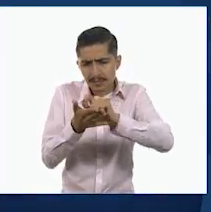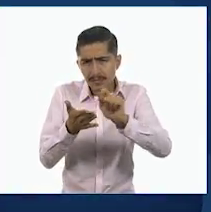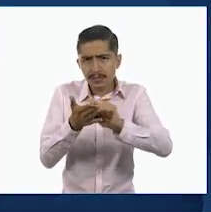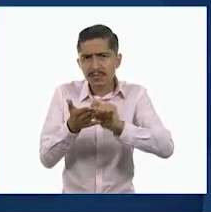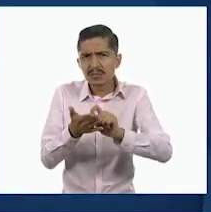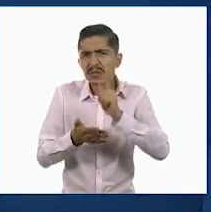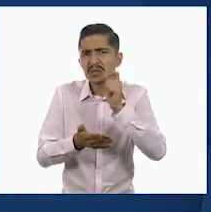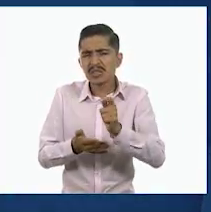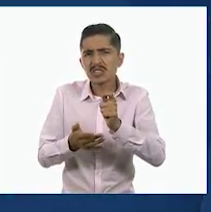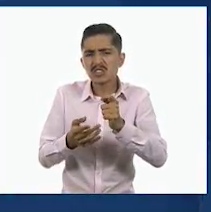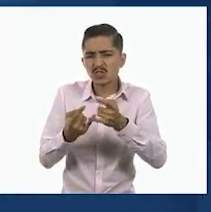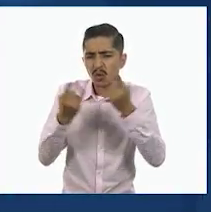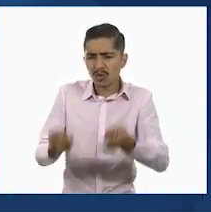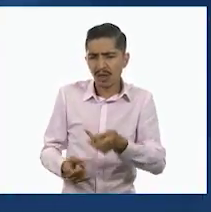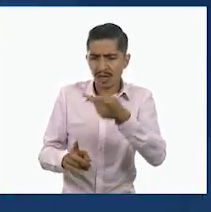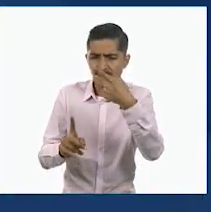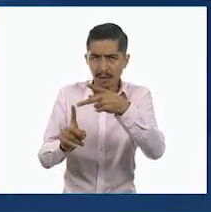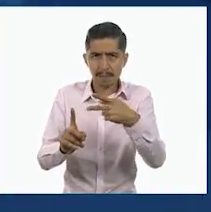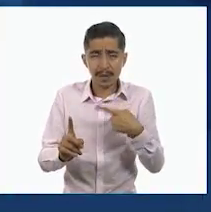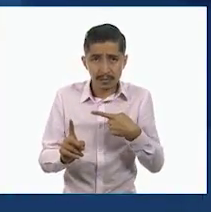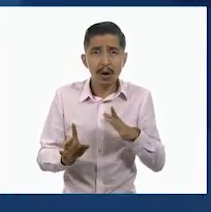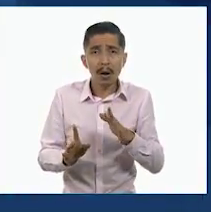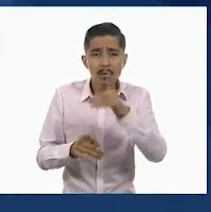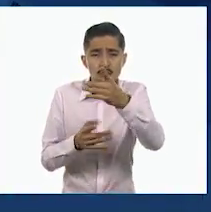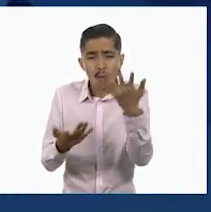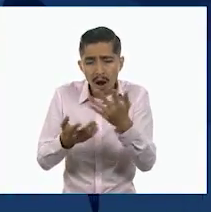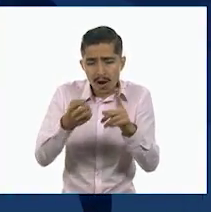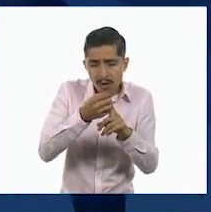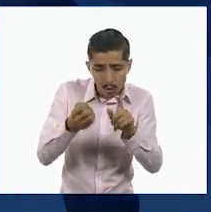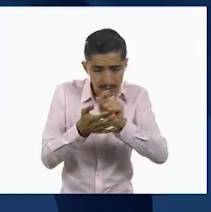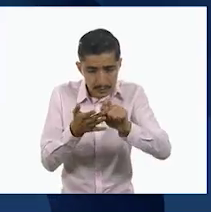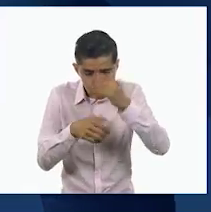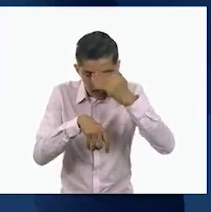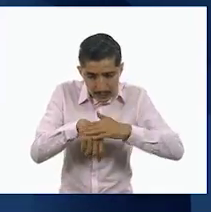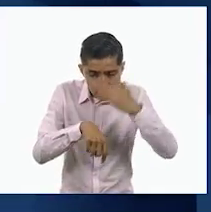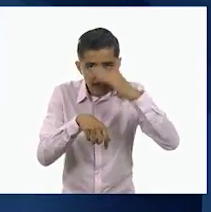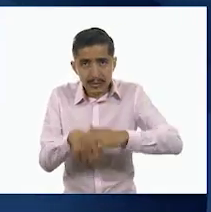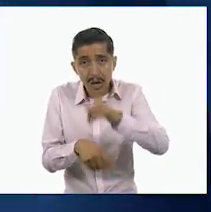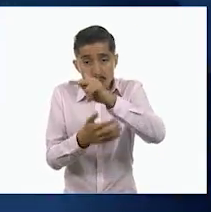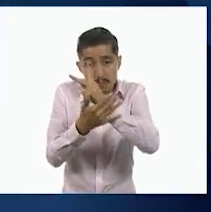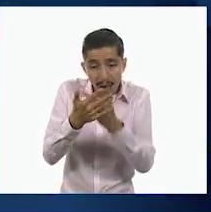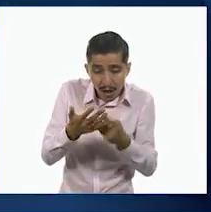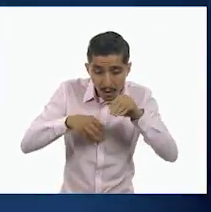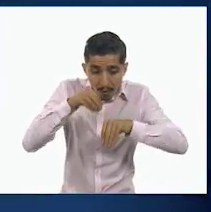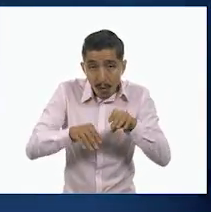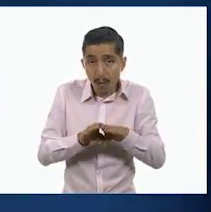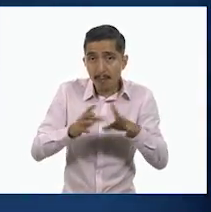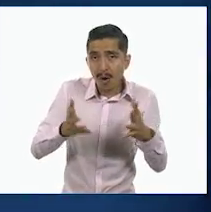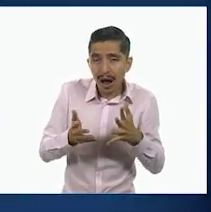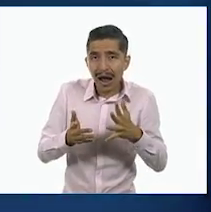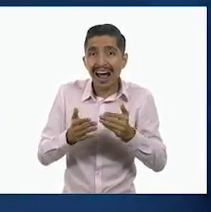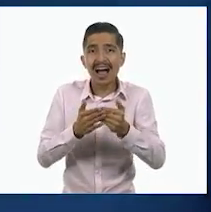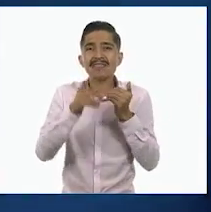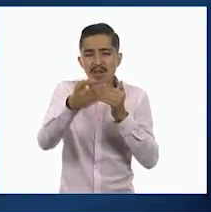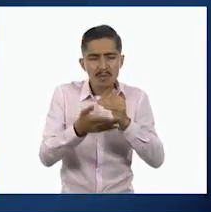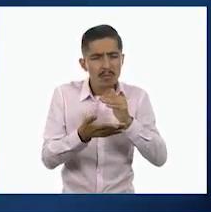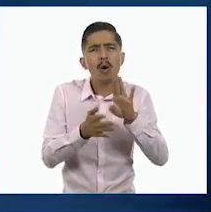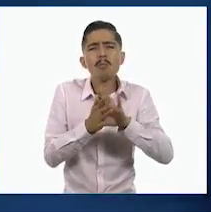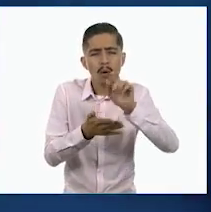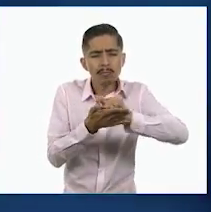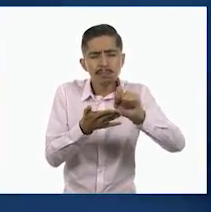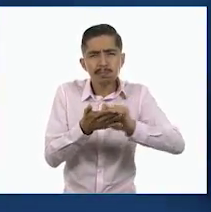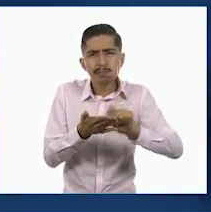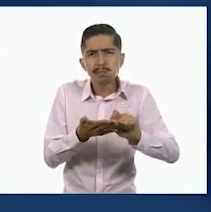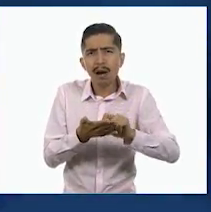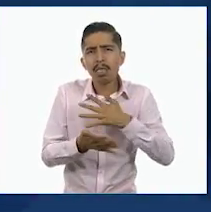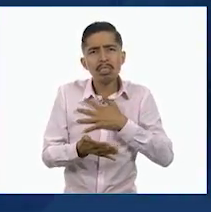biografía. Acomoda tus notas de acuerdo con el orden que planeaste. elabora el borrador de la biografía.